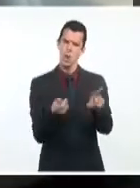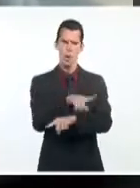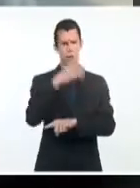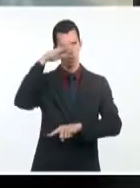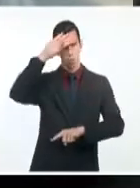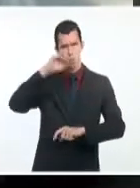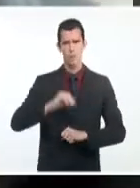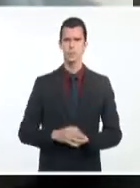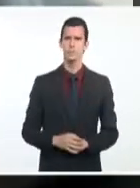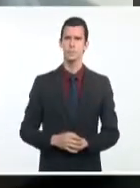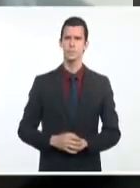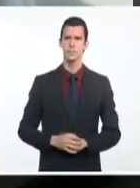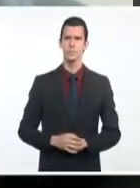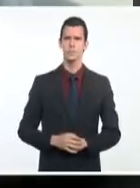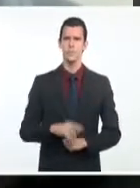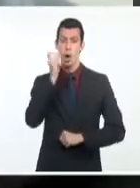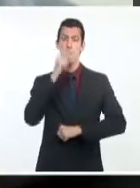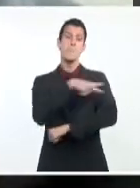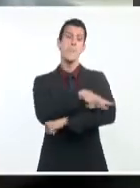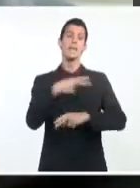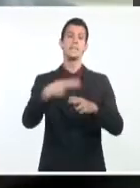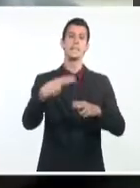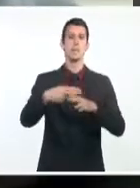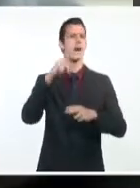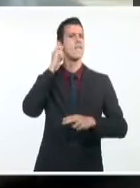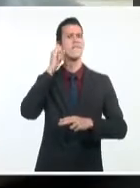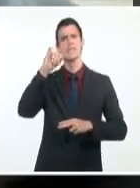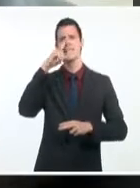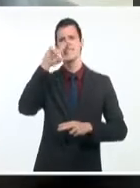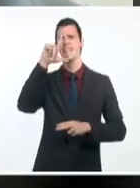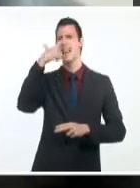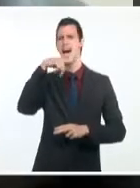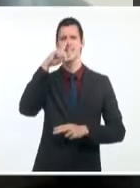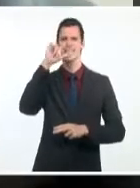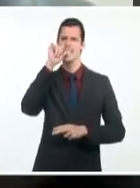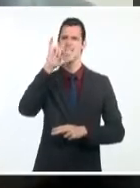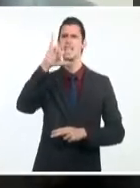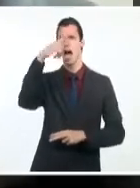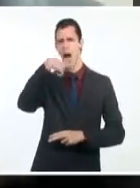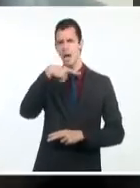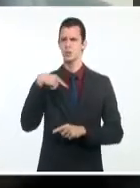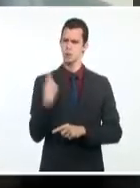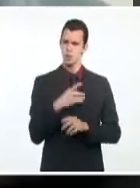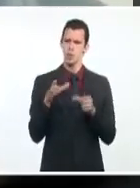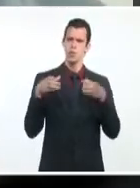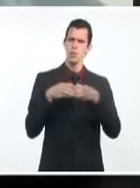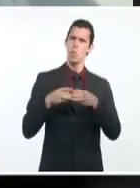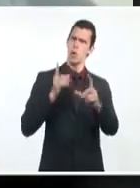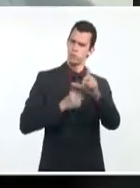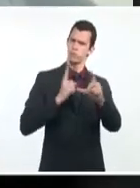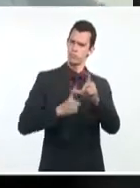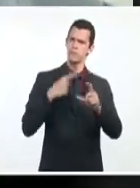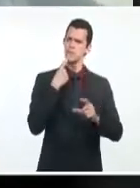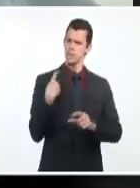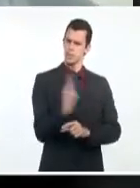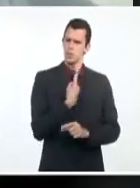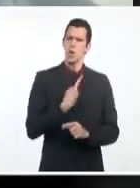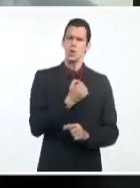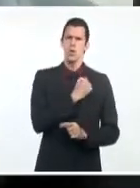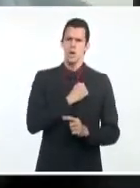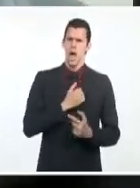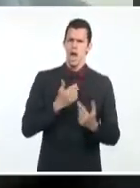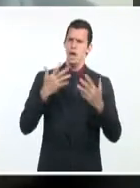de Finlandia, mando solidaridad, mando un mensaje que la